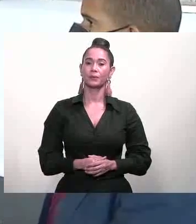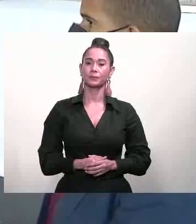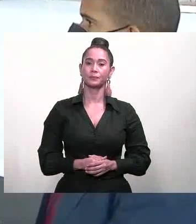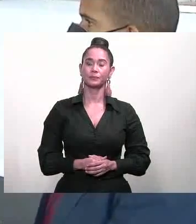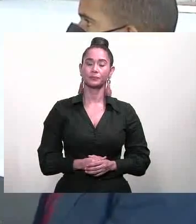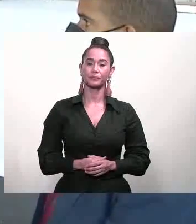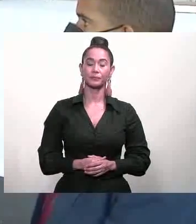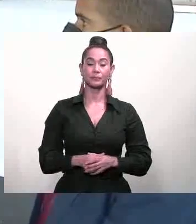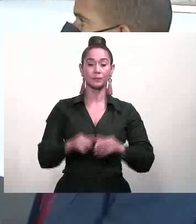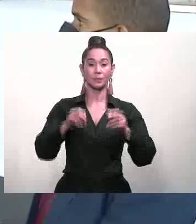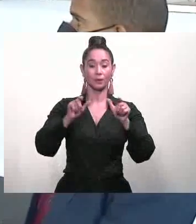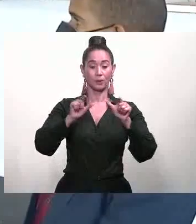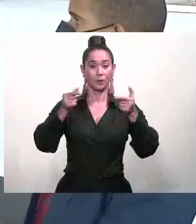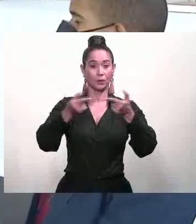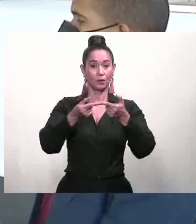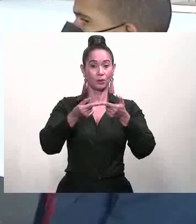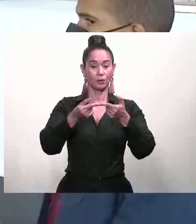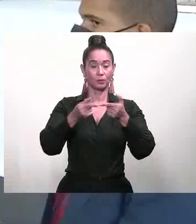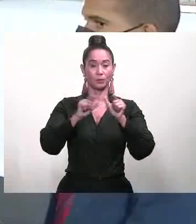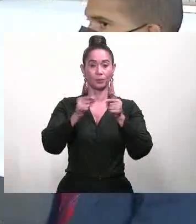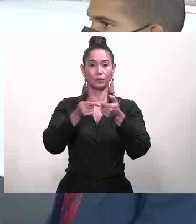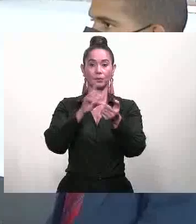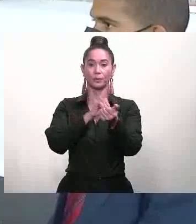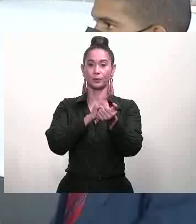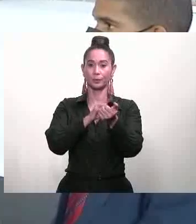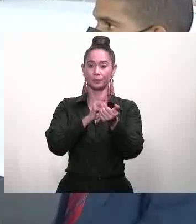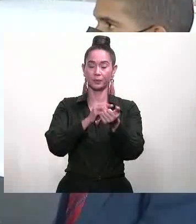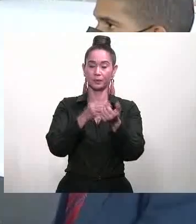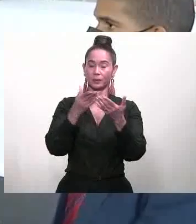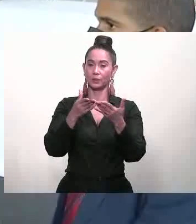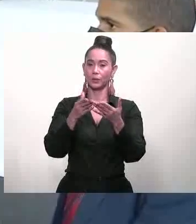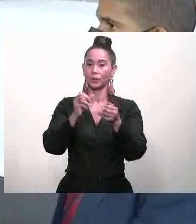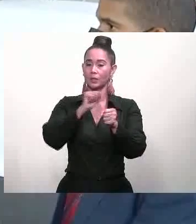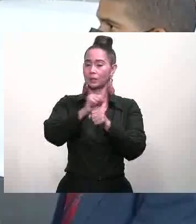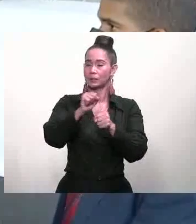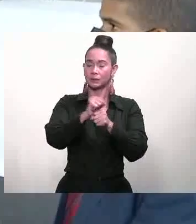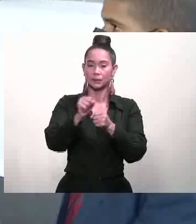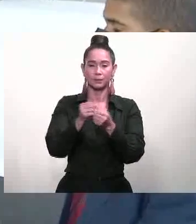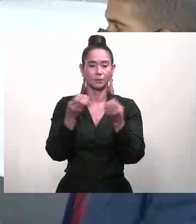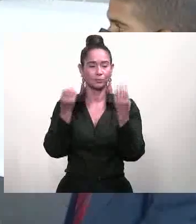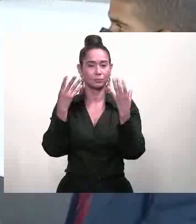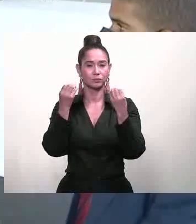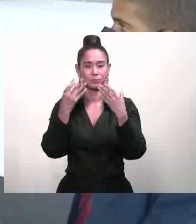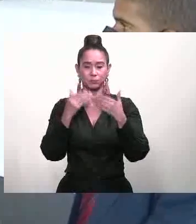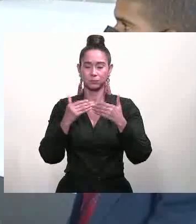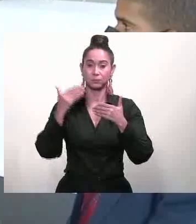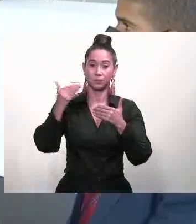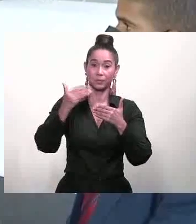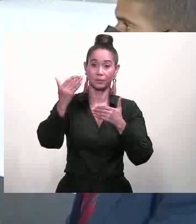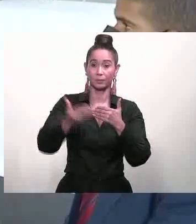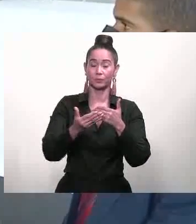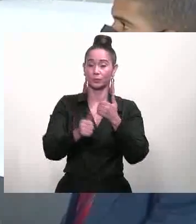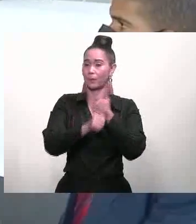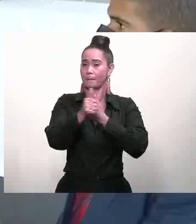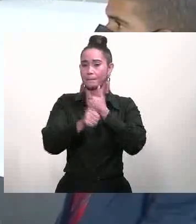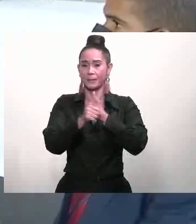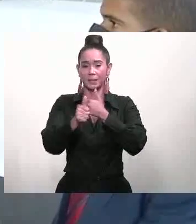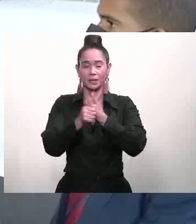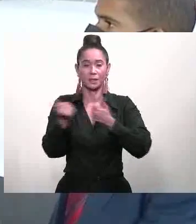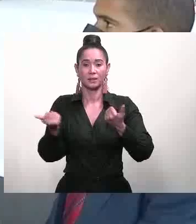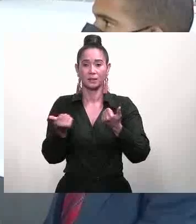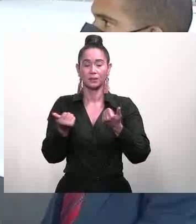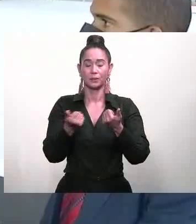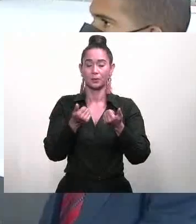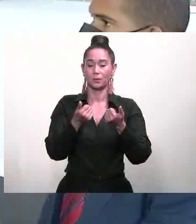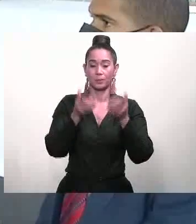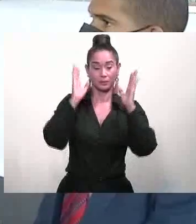Nuestro personal médico, que ha vivido jornadas extensas, que ha expuesto su vida a